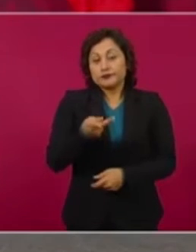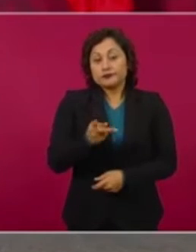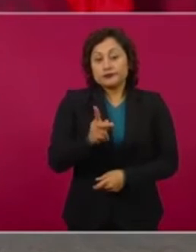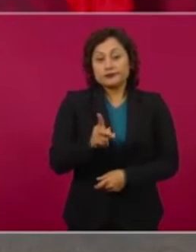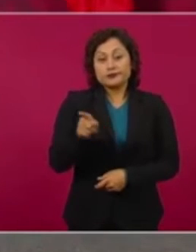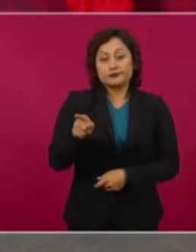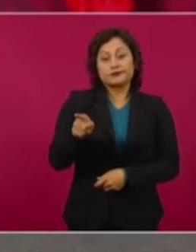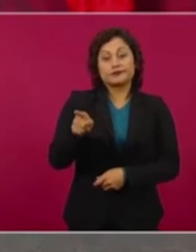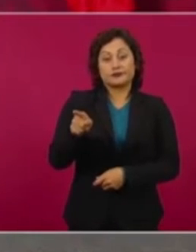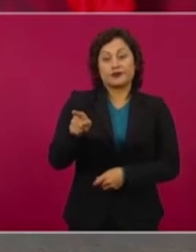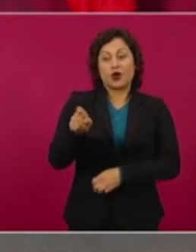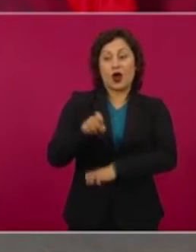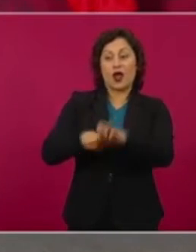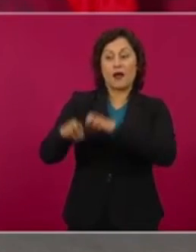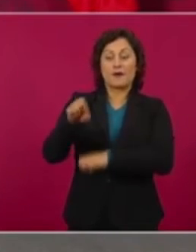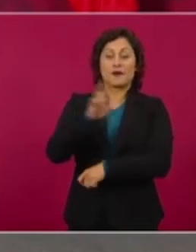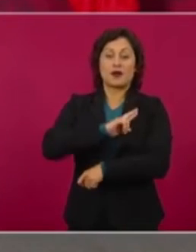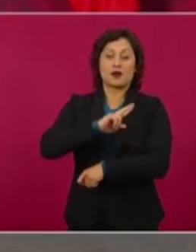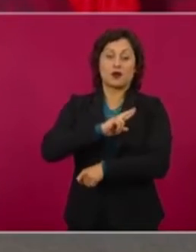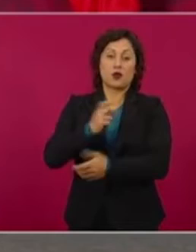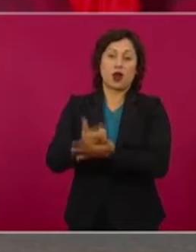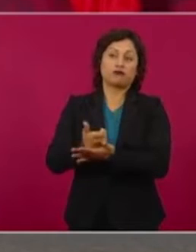el Estado.